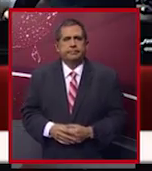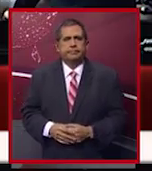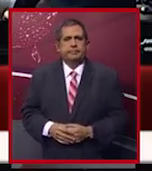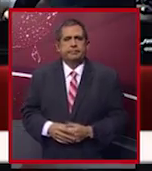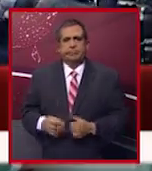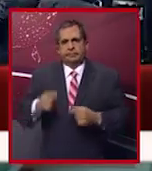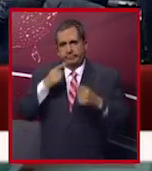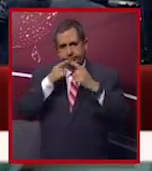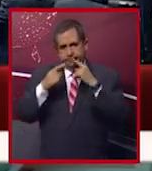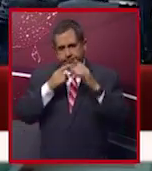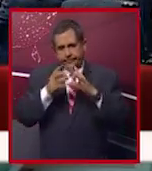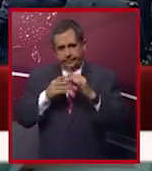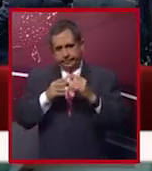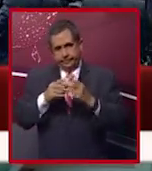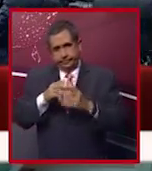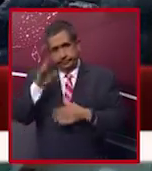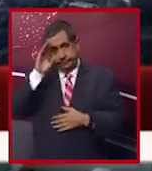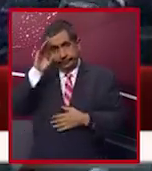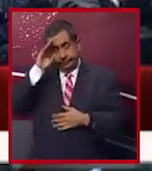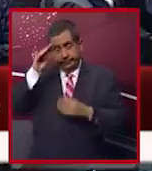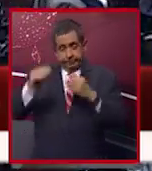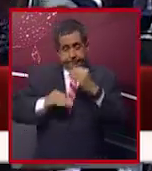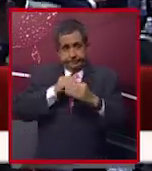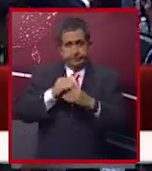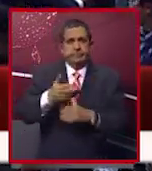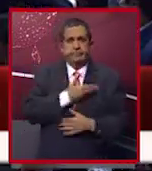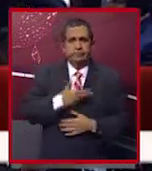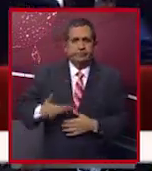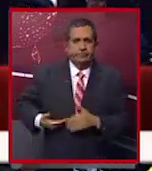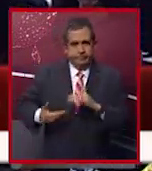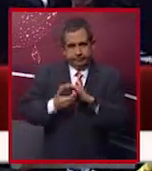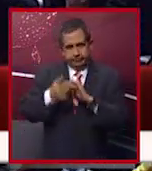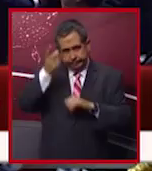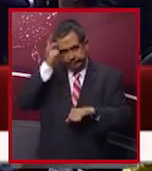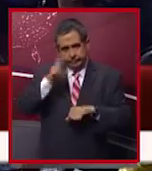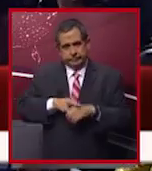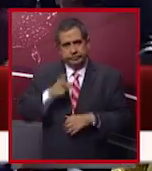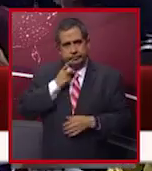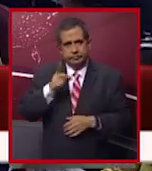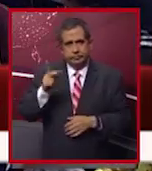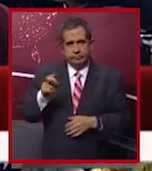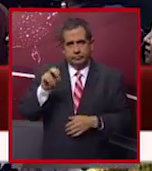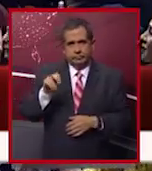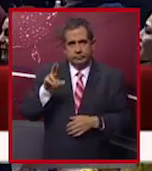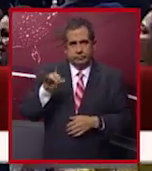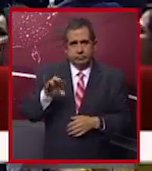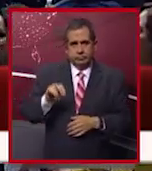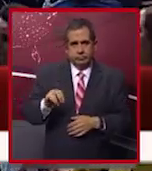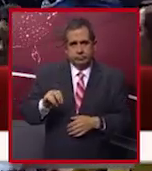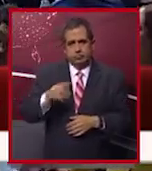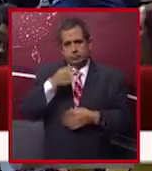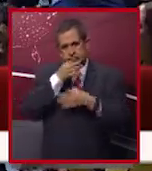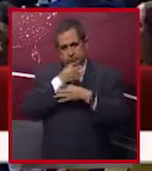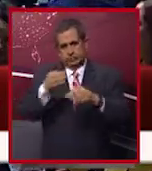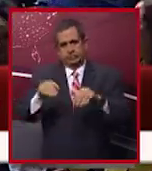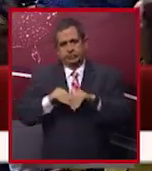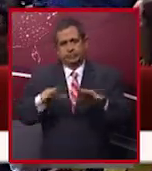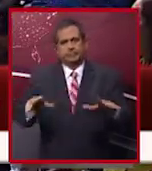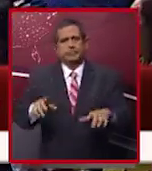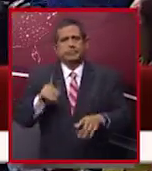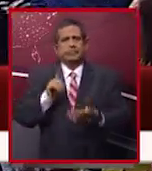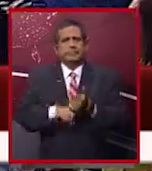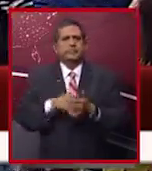Bueno, luego de este amplio y acalorado debate, el presidente de la mesa directiva, el diputado Porfirio Muñoz Ledo, emitió la